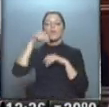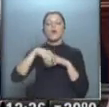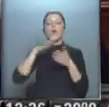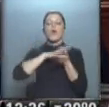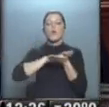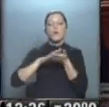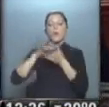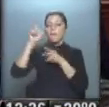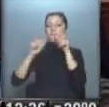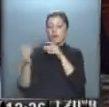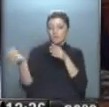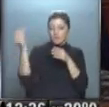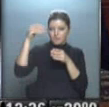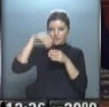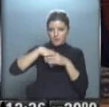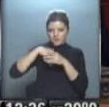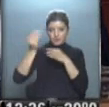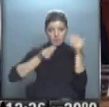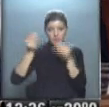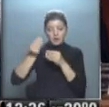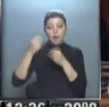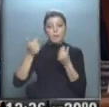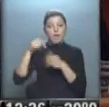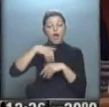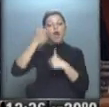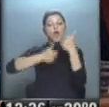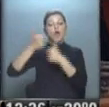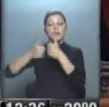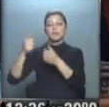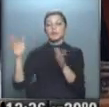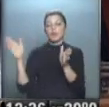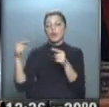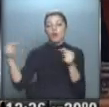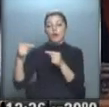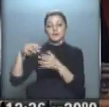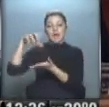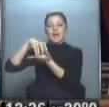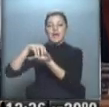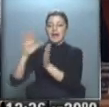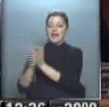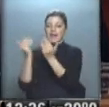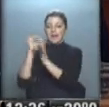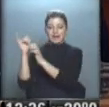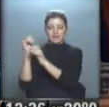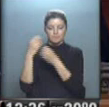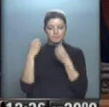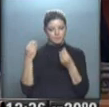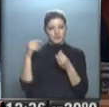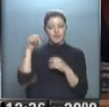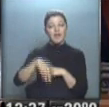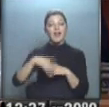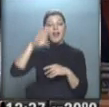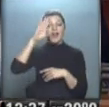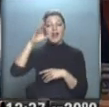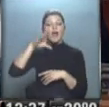nuevos participantes que entrarían al mercado para competir con Clarín? Es decir, ¿quién captará la cuota de